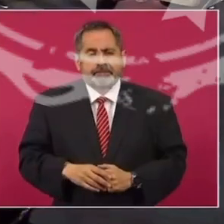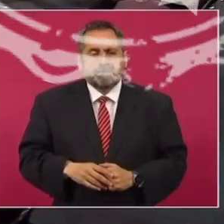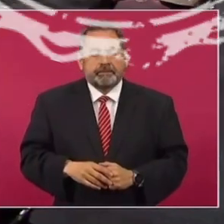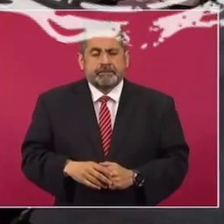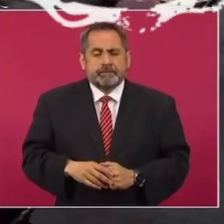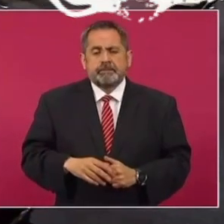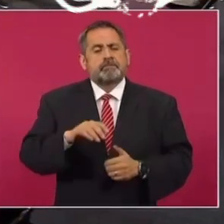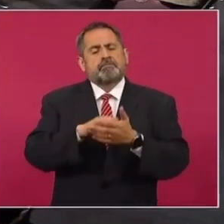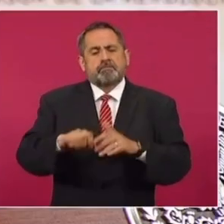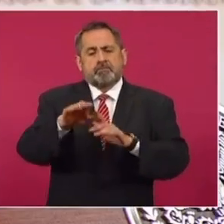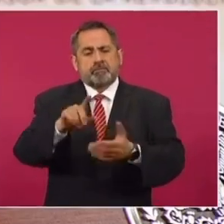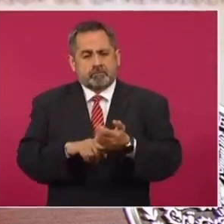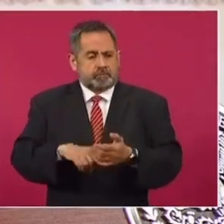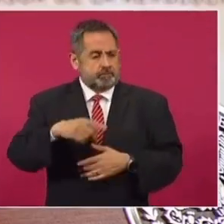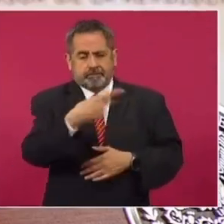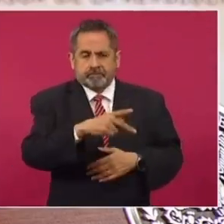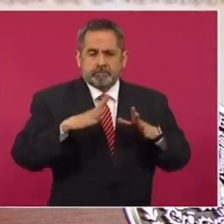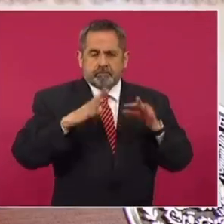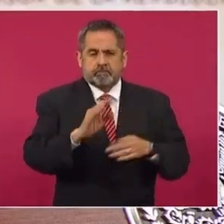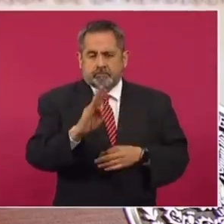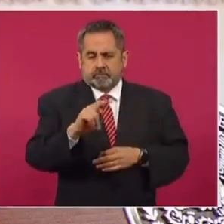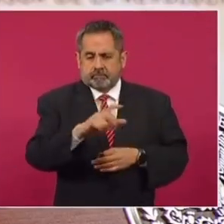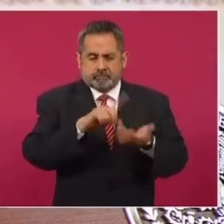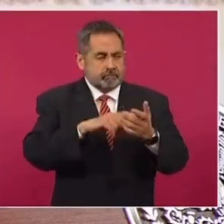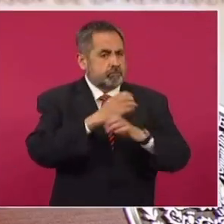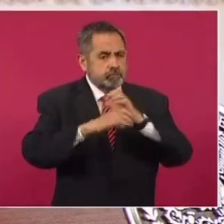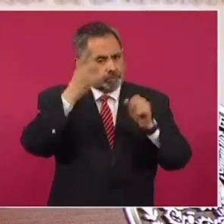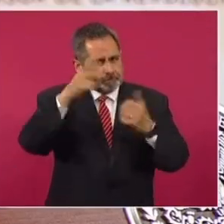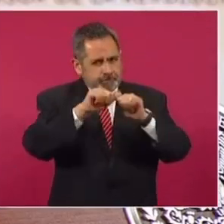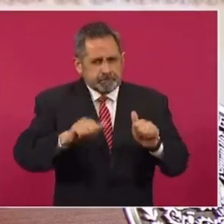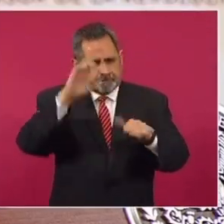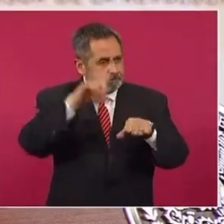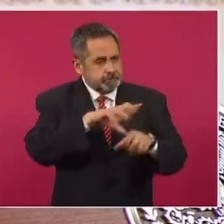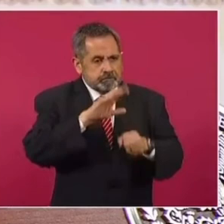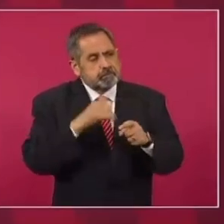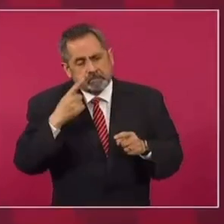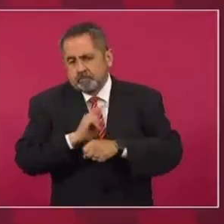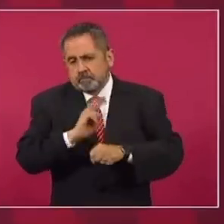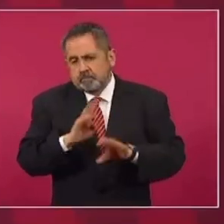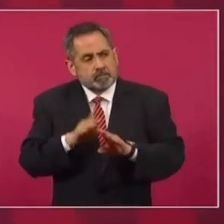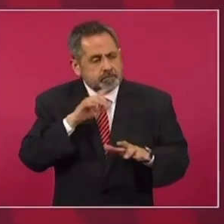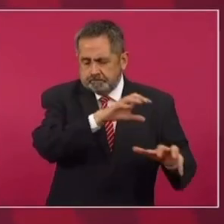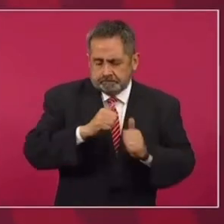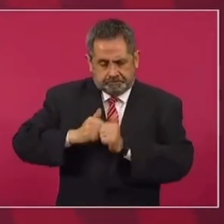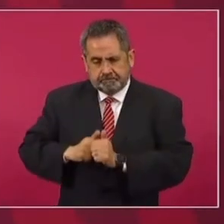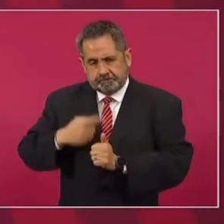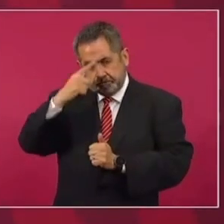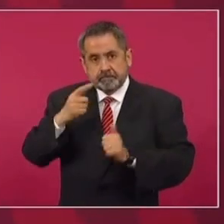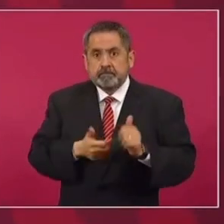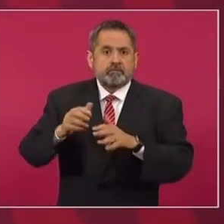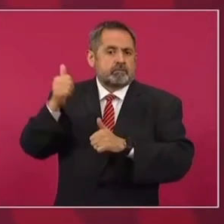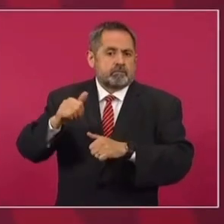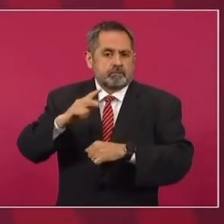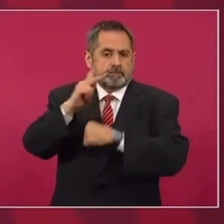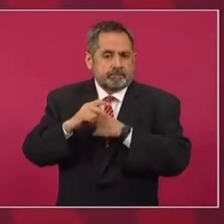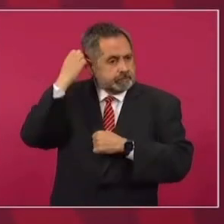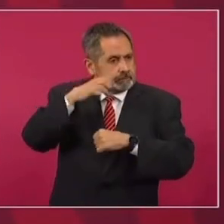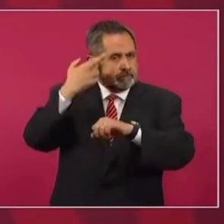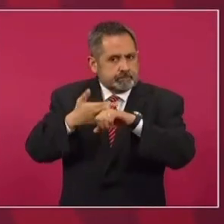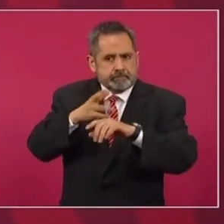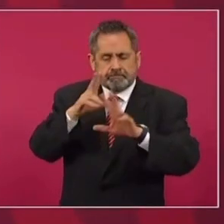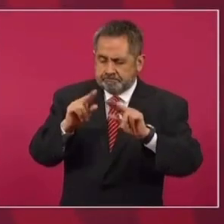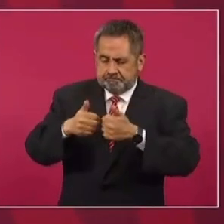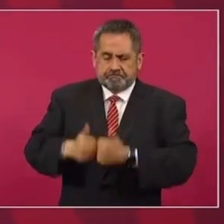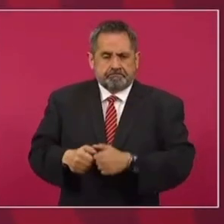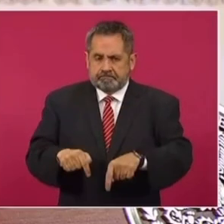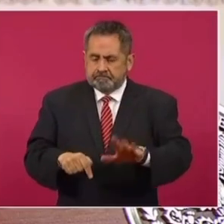Bueno, en el caso del patrimonio cultural, vamos a estar pendientes, buscando que quede en nuestro país, que eso no puede salir del